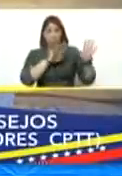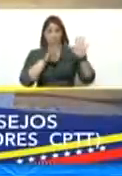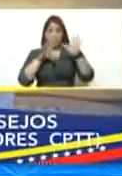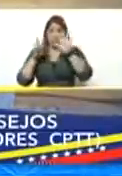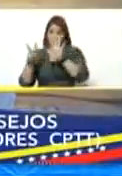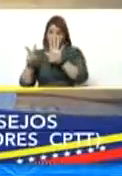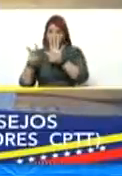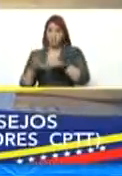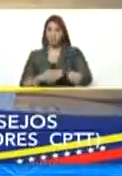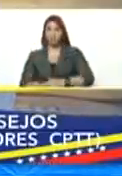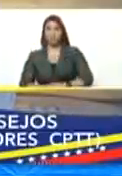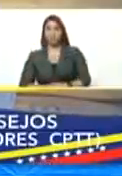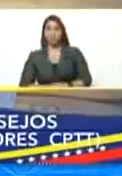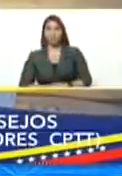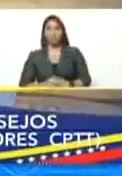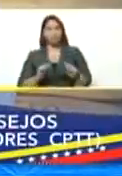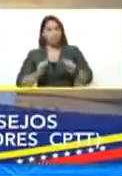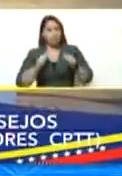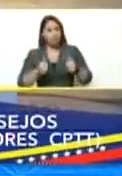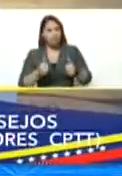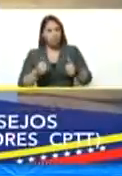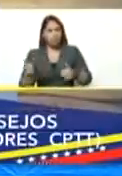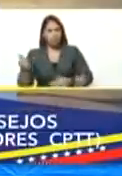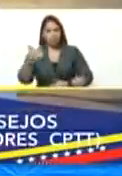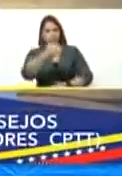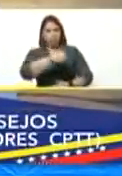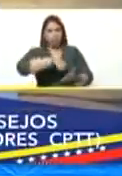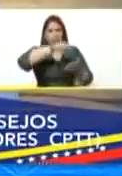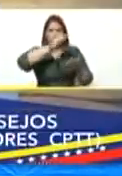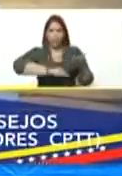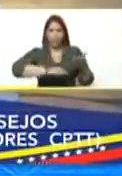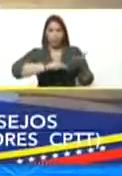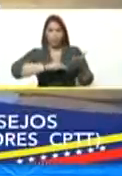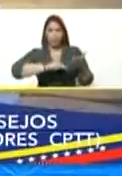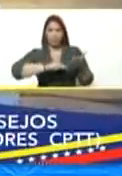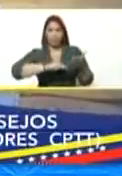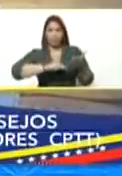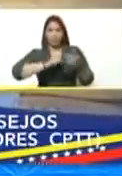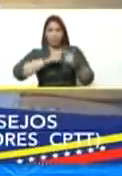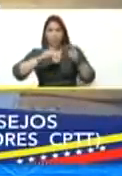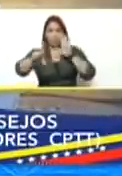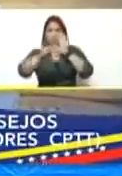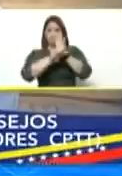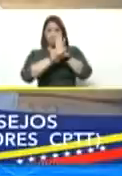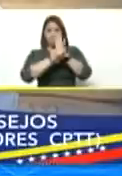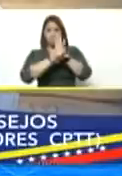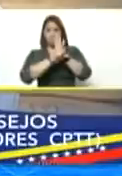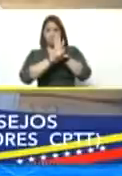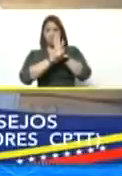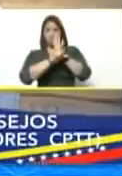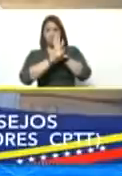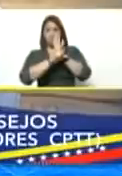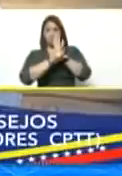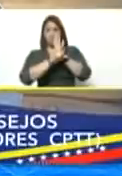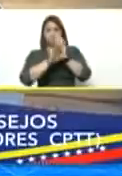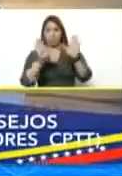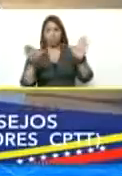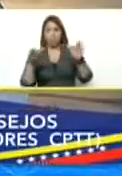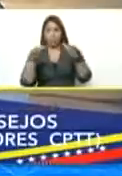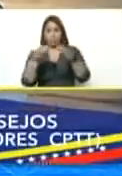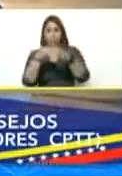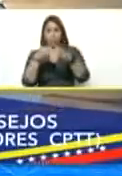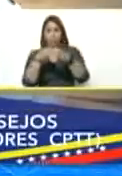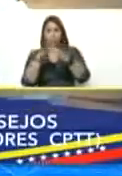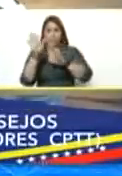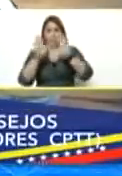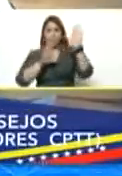1997 iniciamos la recolección de firmas para legalizar el partido que iba a